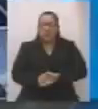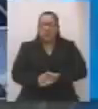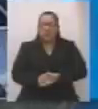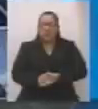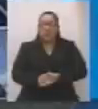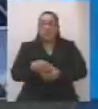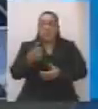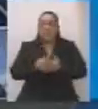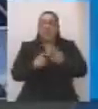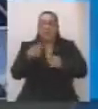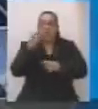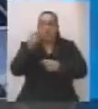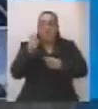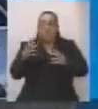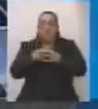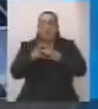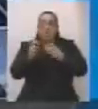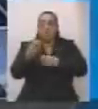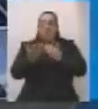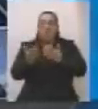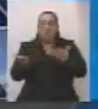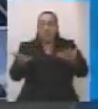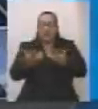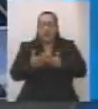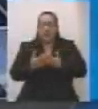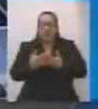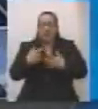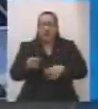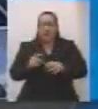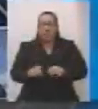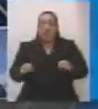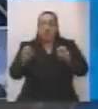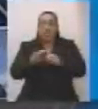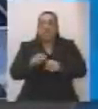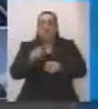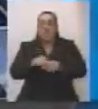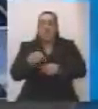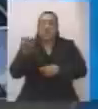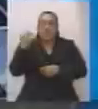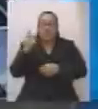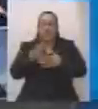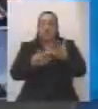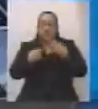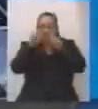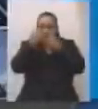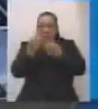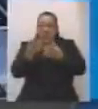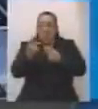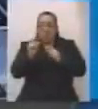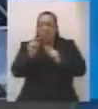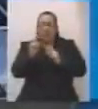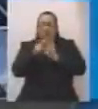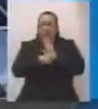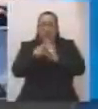Debido a que la teoría de las ventajas comparativas ha sido tan importante en el pasado, quisiera dedicarle un par